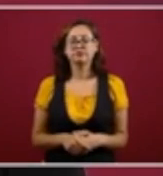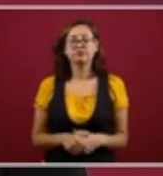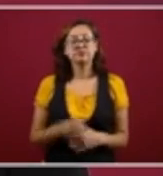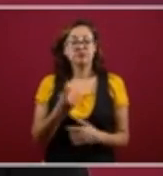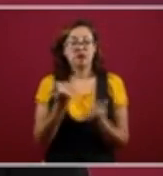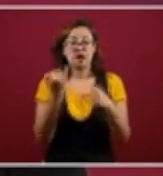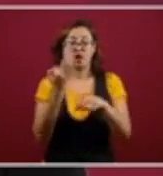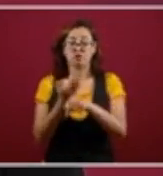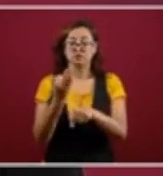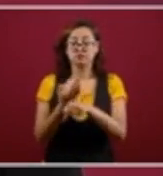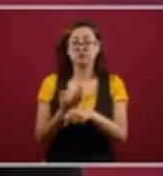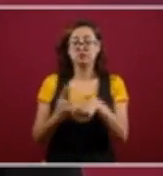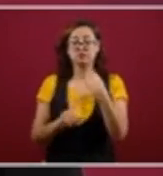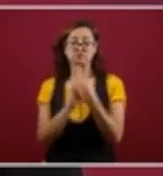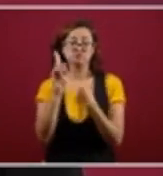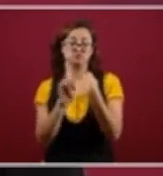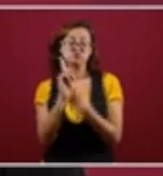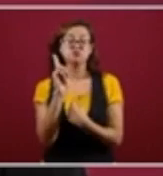comercial